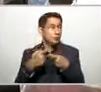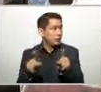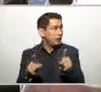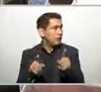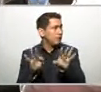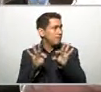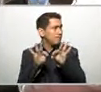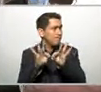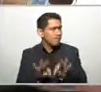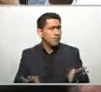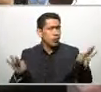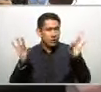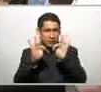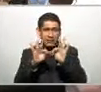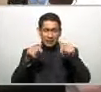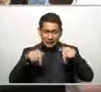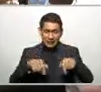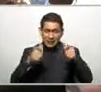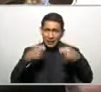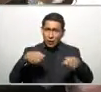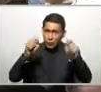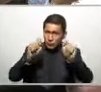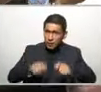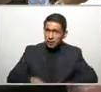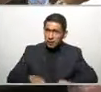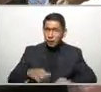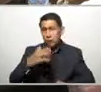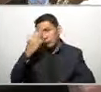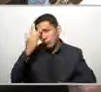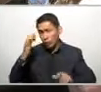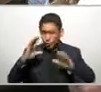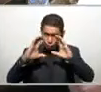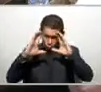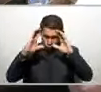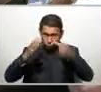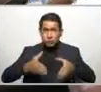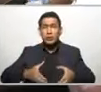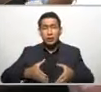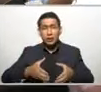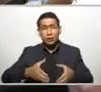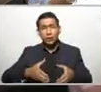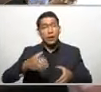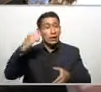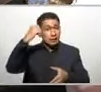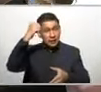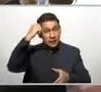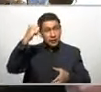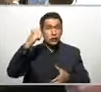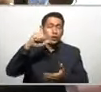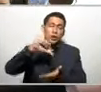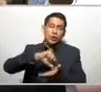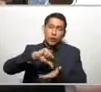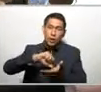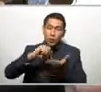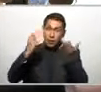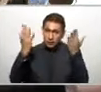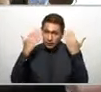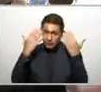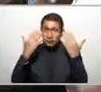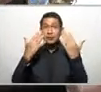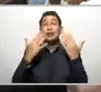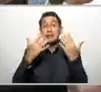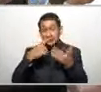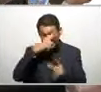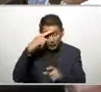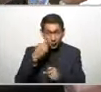que tiene este convenio, sobre todo porque el Consejo Cantonal de Protección Integral de Derechos de Guayaquil se dedica a trabajar por la